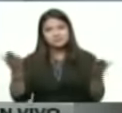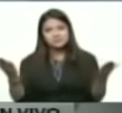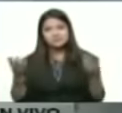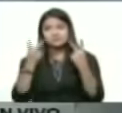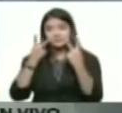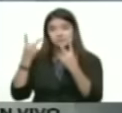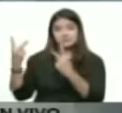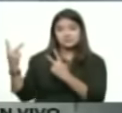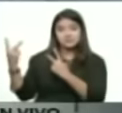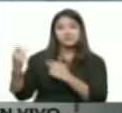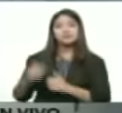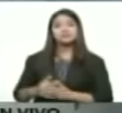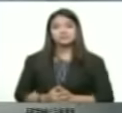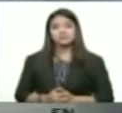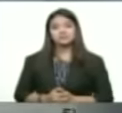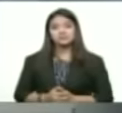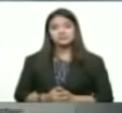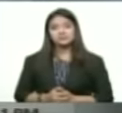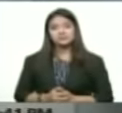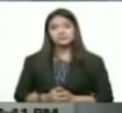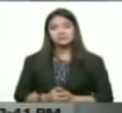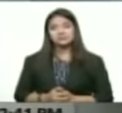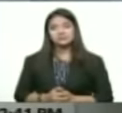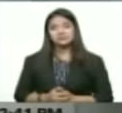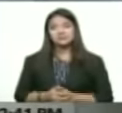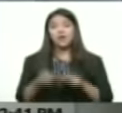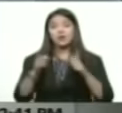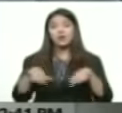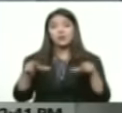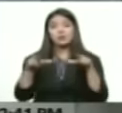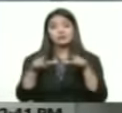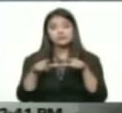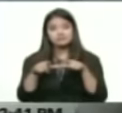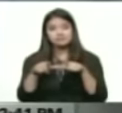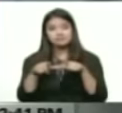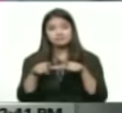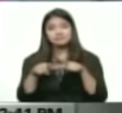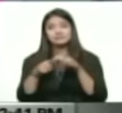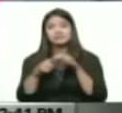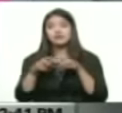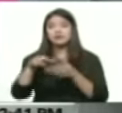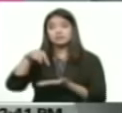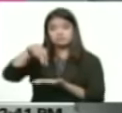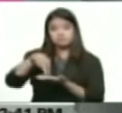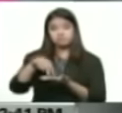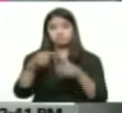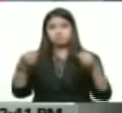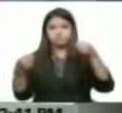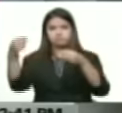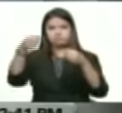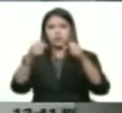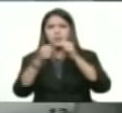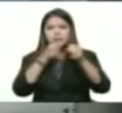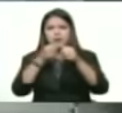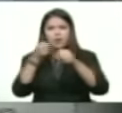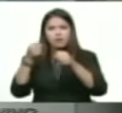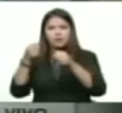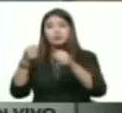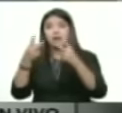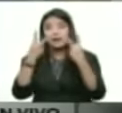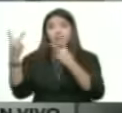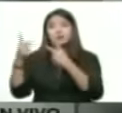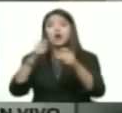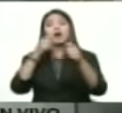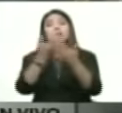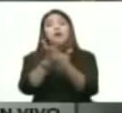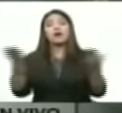ven, a mis espaldas está un podio que le fue colocado para que ellos allí entonces se dirigieran